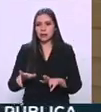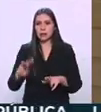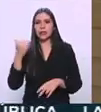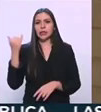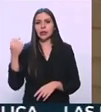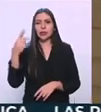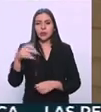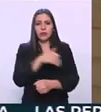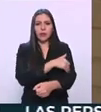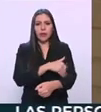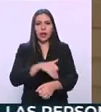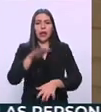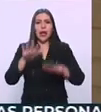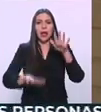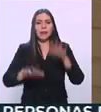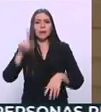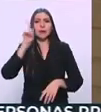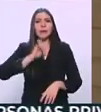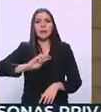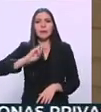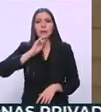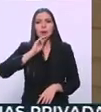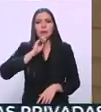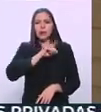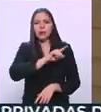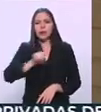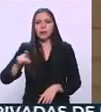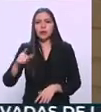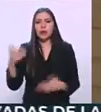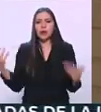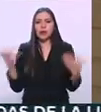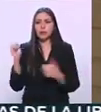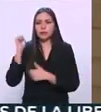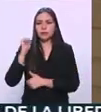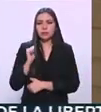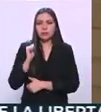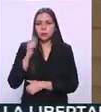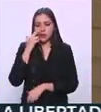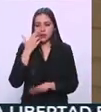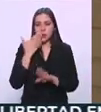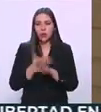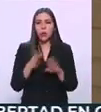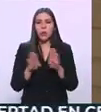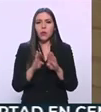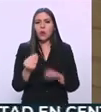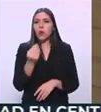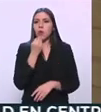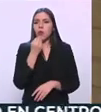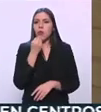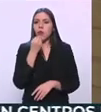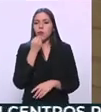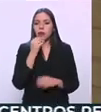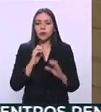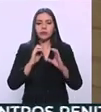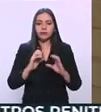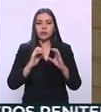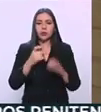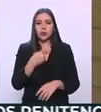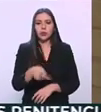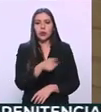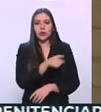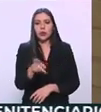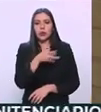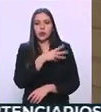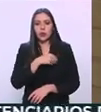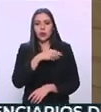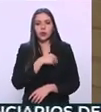las familias, sobre todo las madres de familia, han tomado en sus manos el cuidado de la alimentación escolar de sus hijos. Hay una